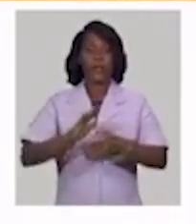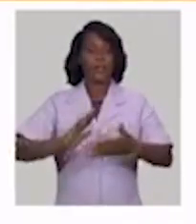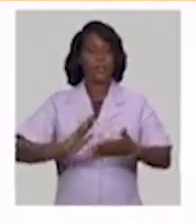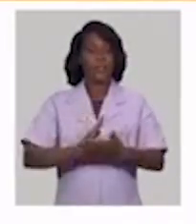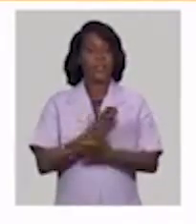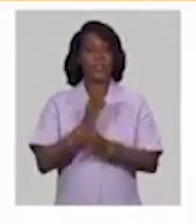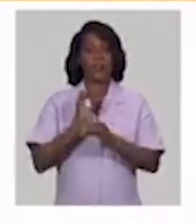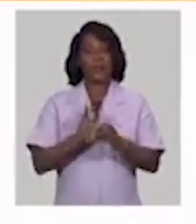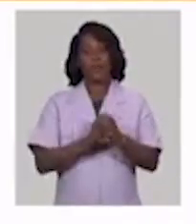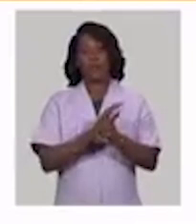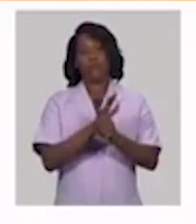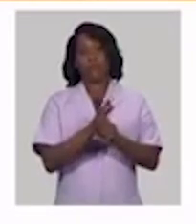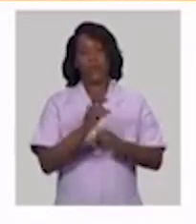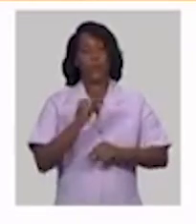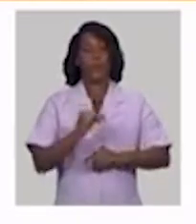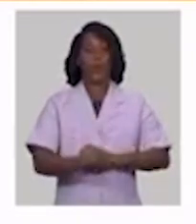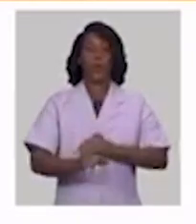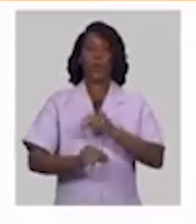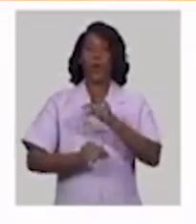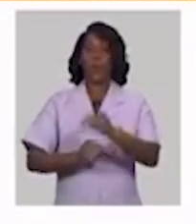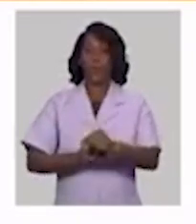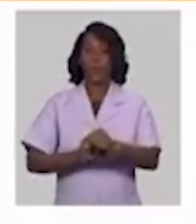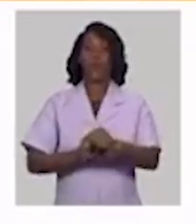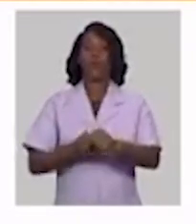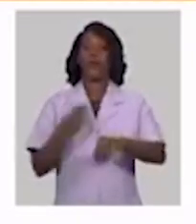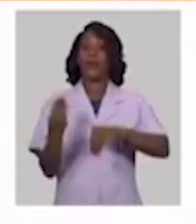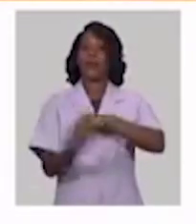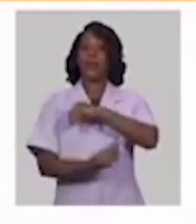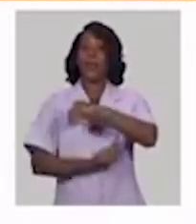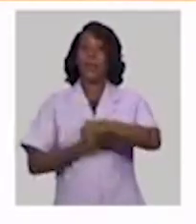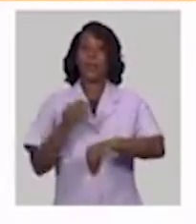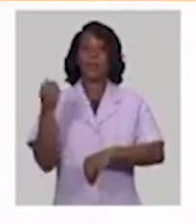fase 1, como estábamos anteriormente.